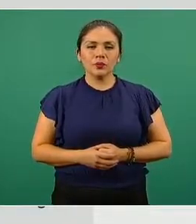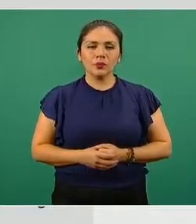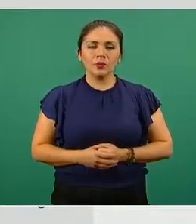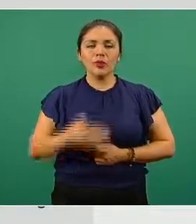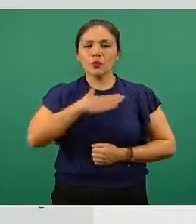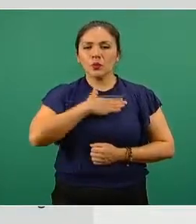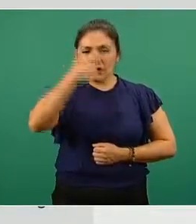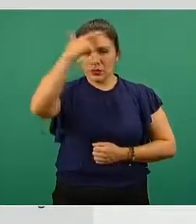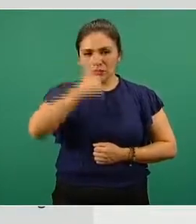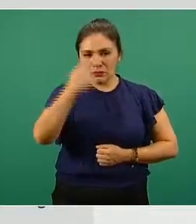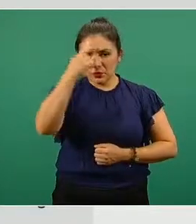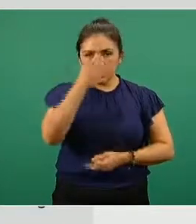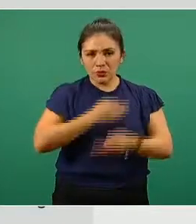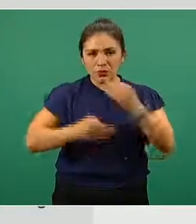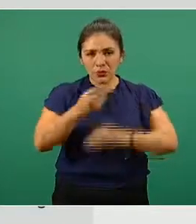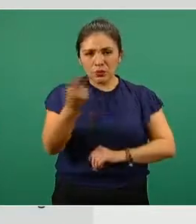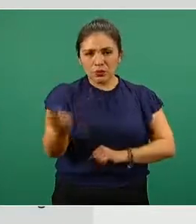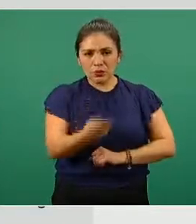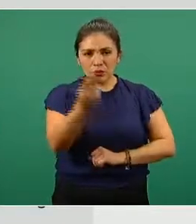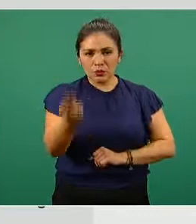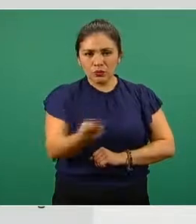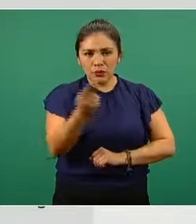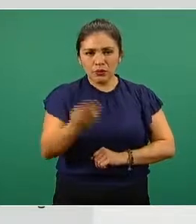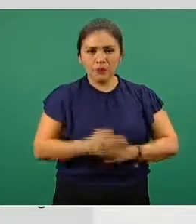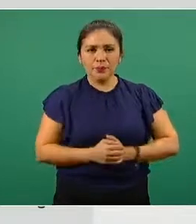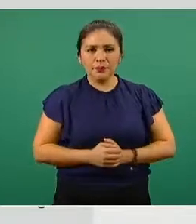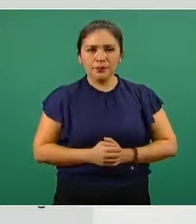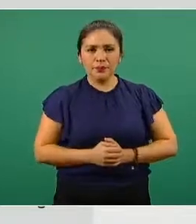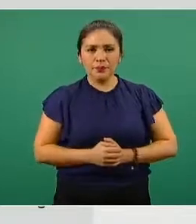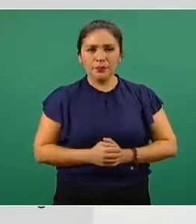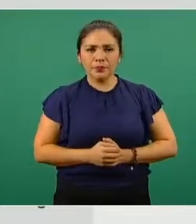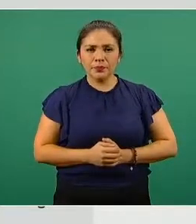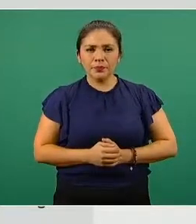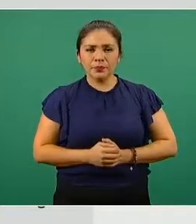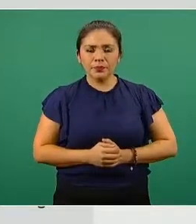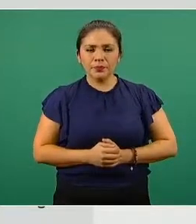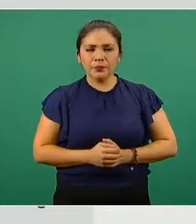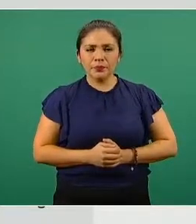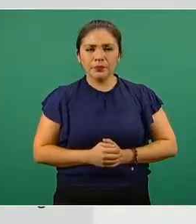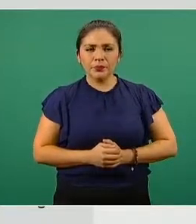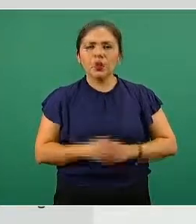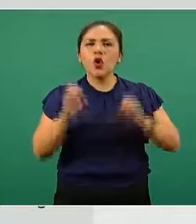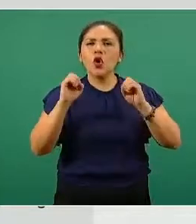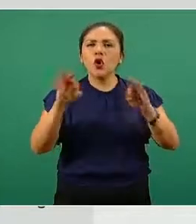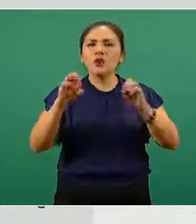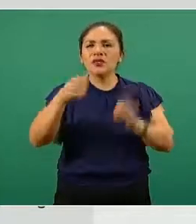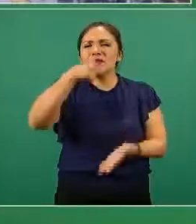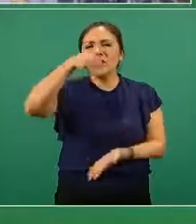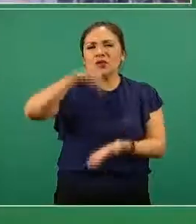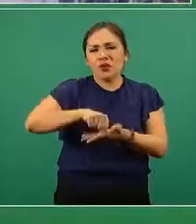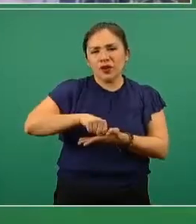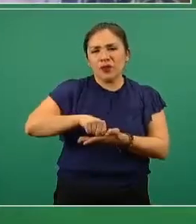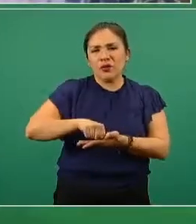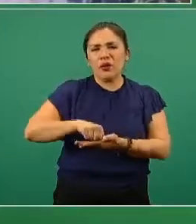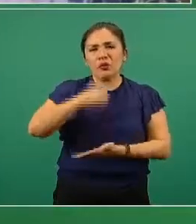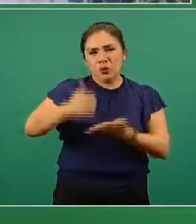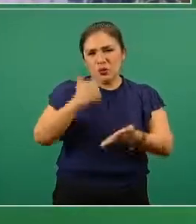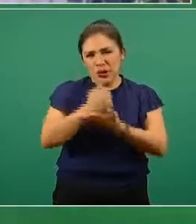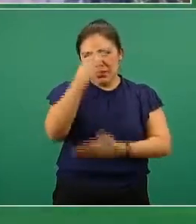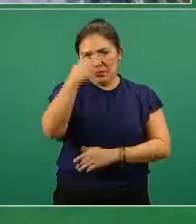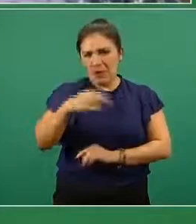muy buenas noches a todas, muy buenas noches a todos. Nos llegó un caso desde las oficinas de correos de la Ciudad de